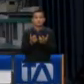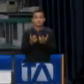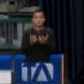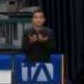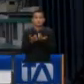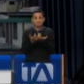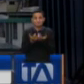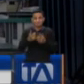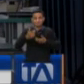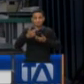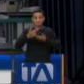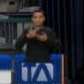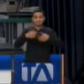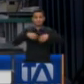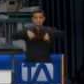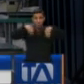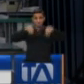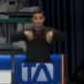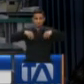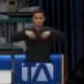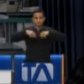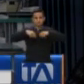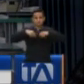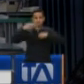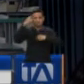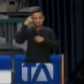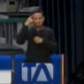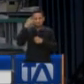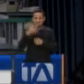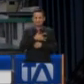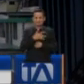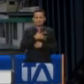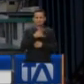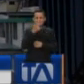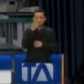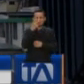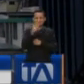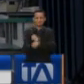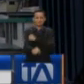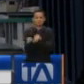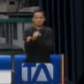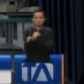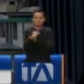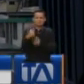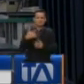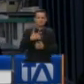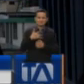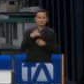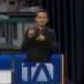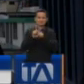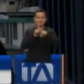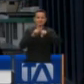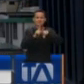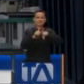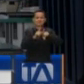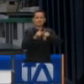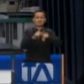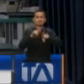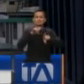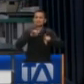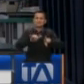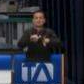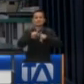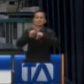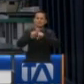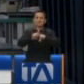el cierre y yo sentía que tenía el miembro erecto y estaba atrás mío. Luego yo me hacía hacia un lado y él y seguía atrás mío,